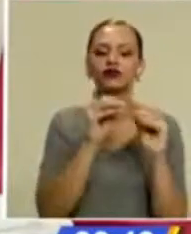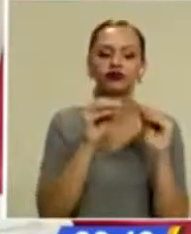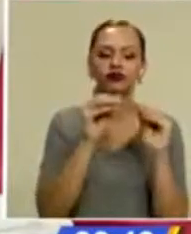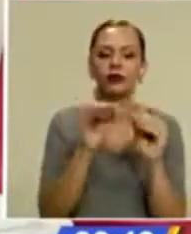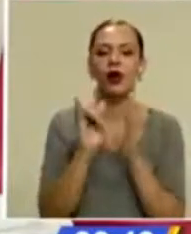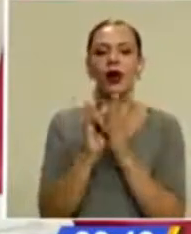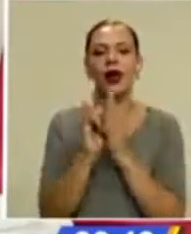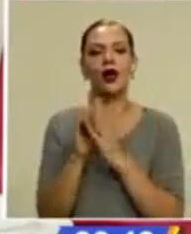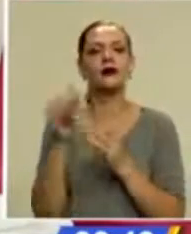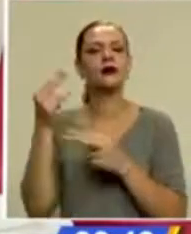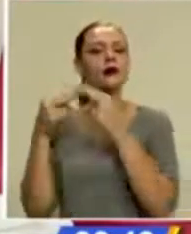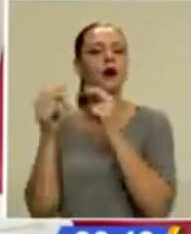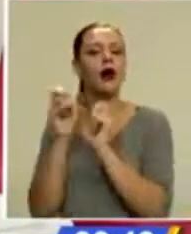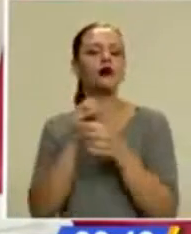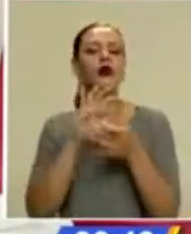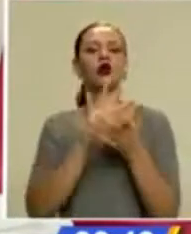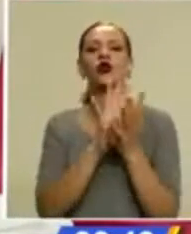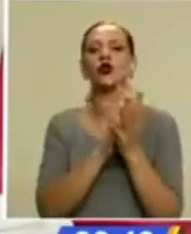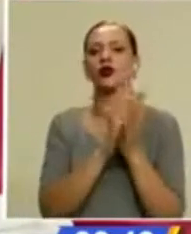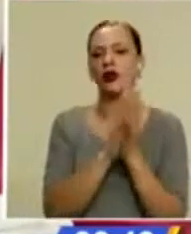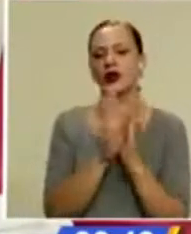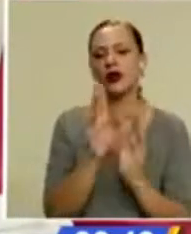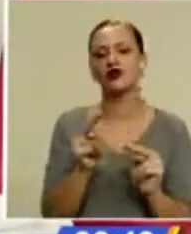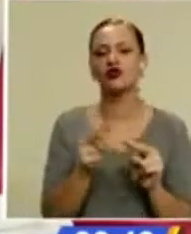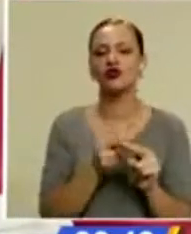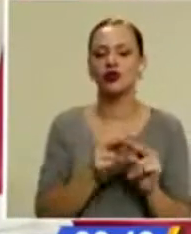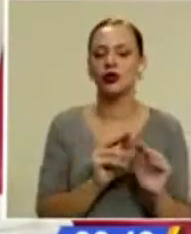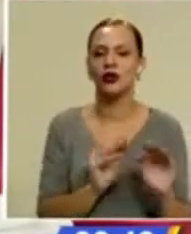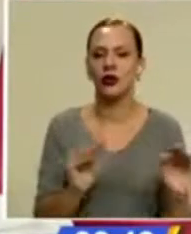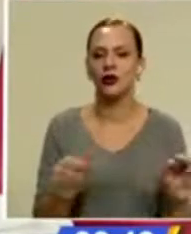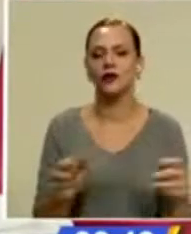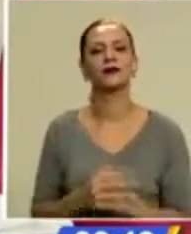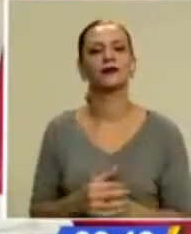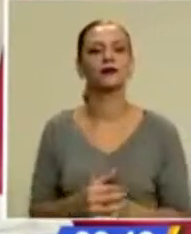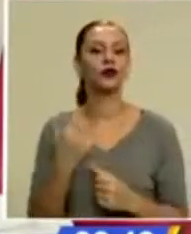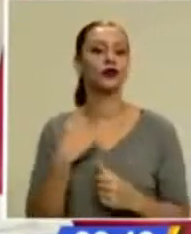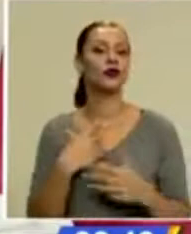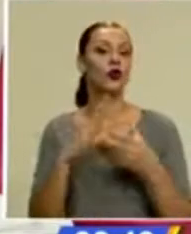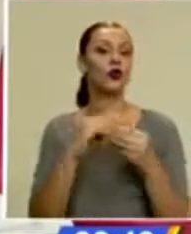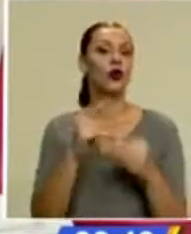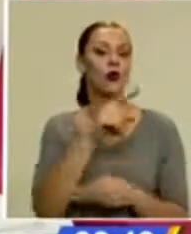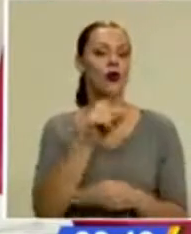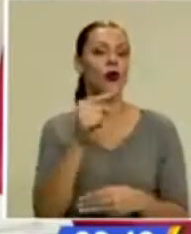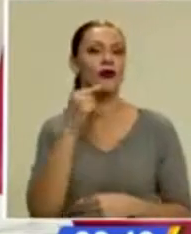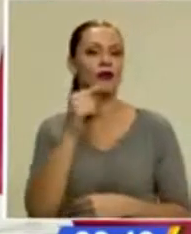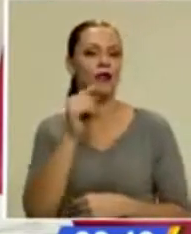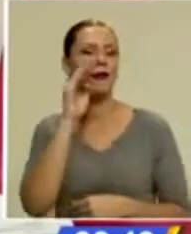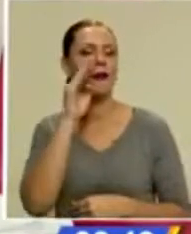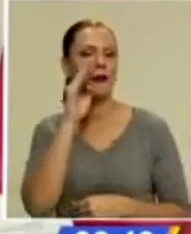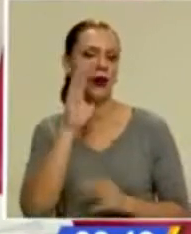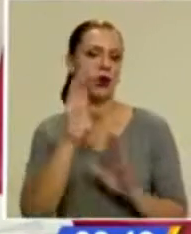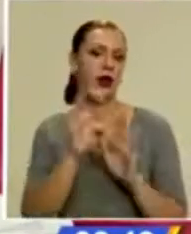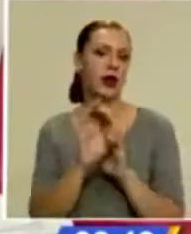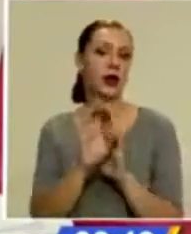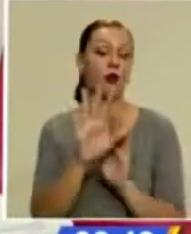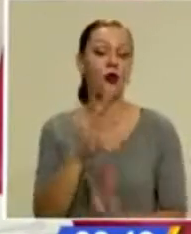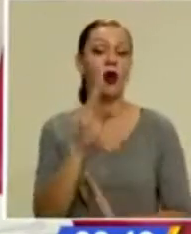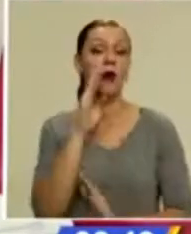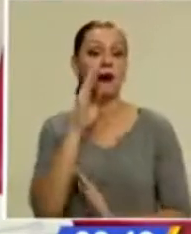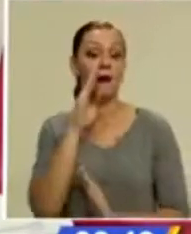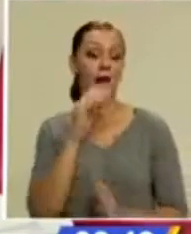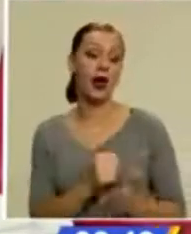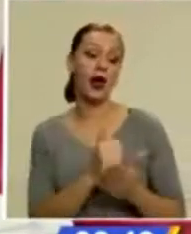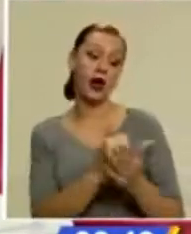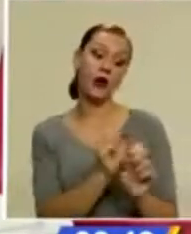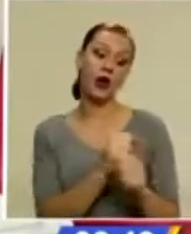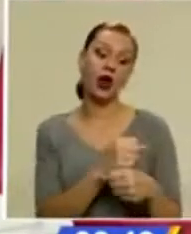enseñando este legado de hacer tortillas a sus nietitos. Yo a les voy a contar a los chicos para que les digan a las mamás, por ejemplo, cuando las mamás les